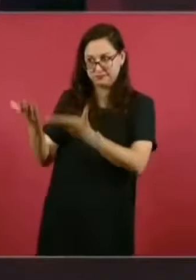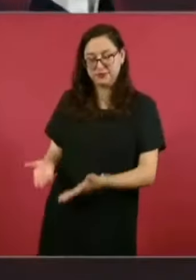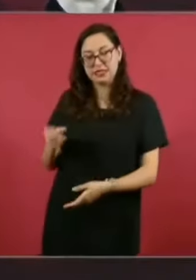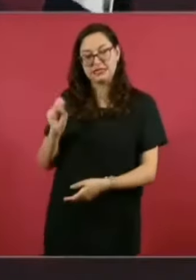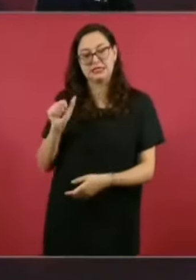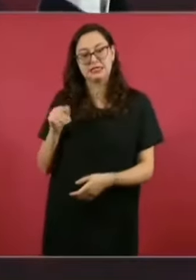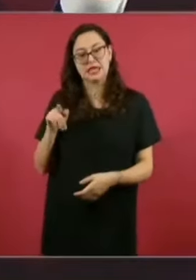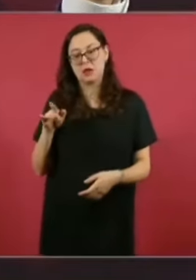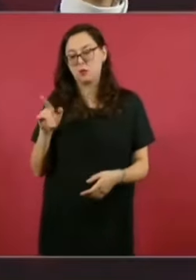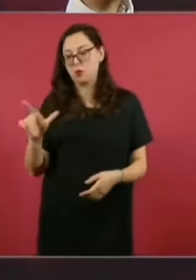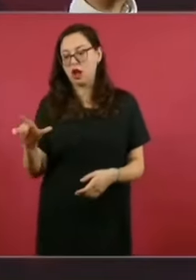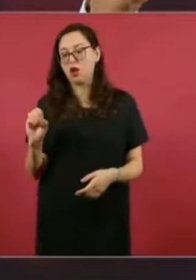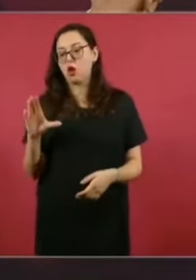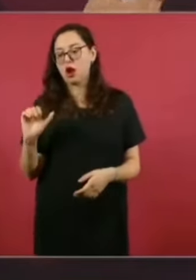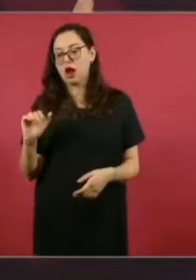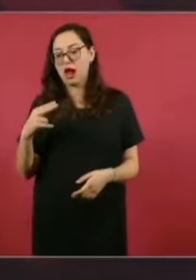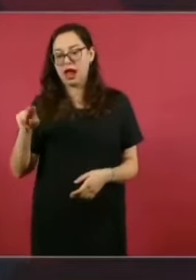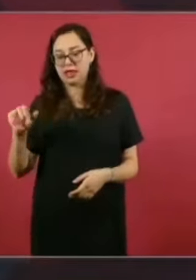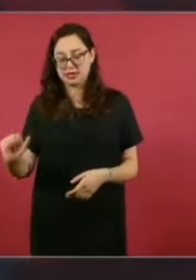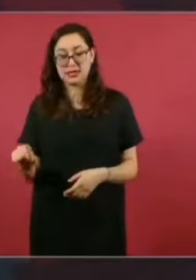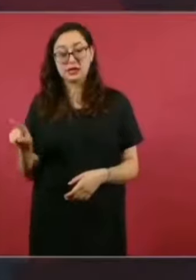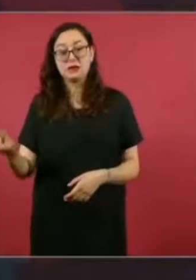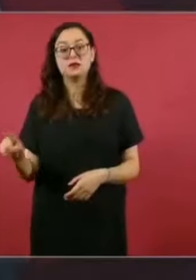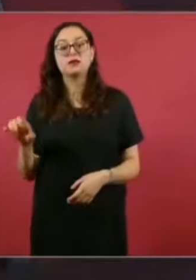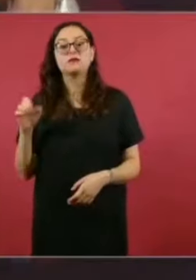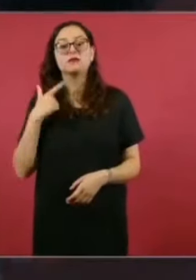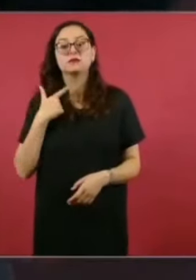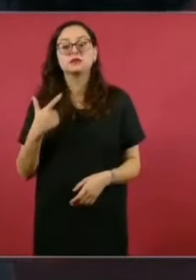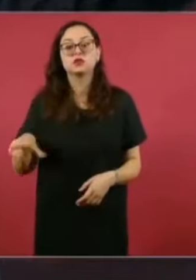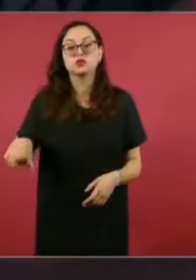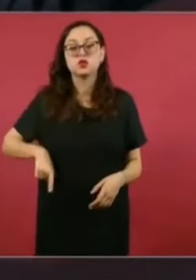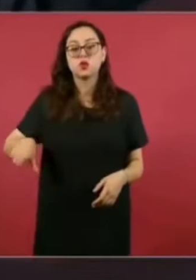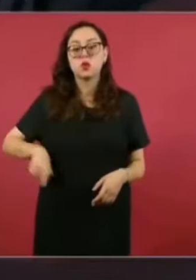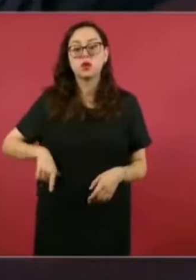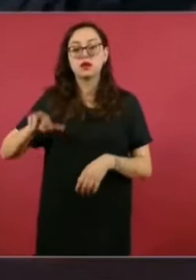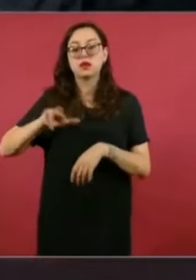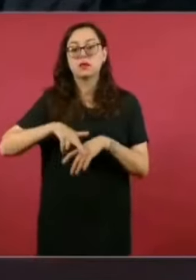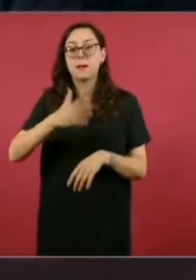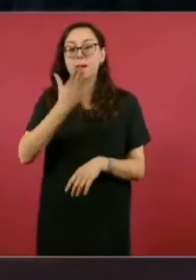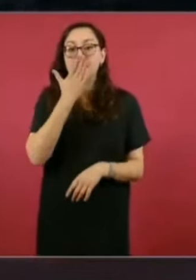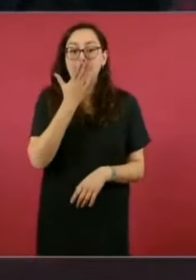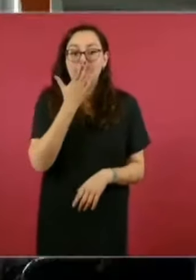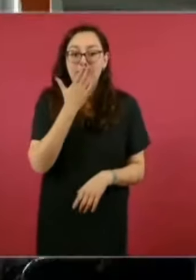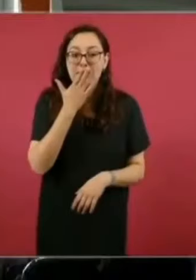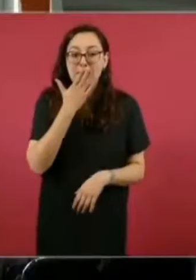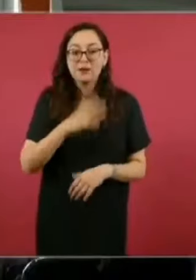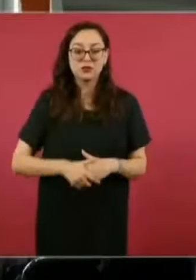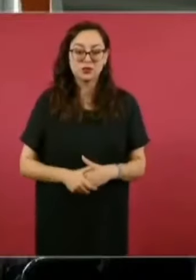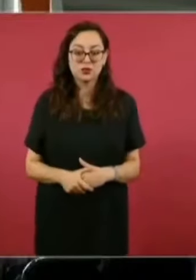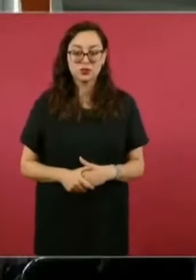Imagínense, gobernador de Sonora, imagínense cualquier estado,